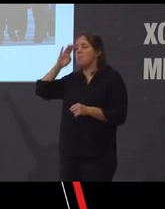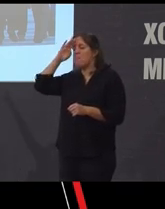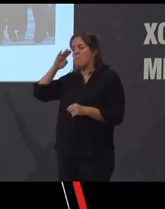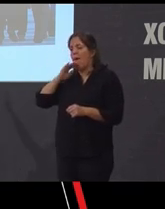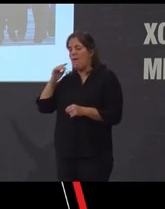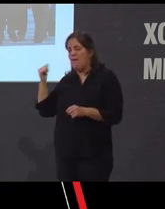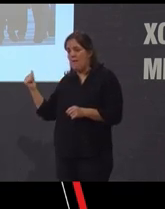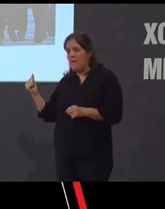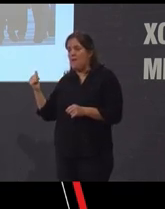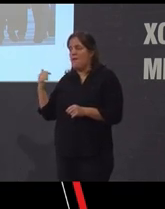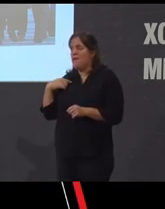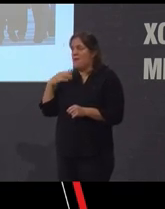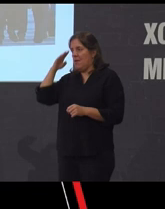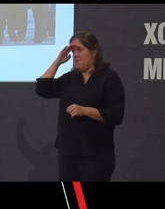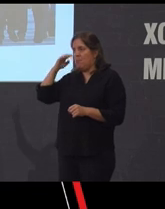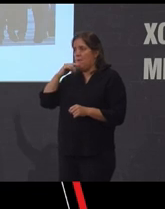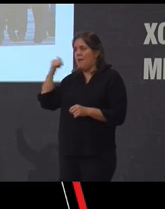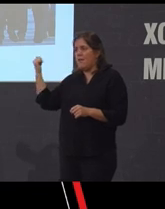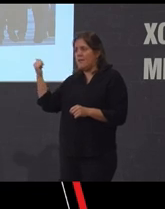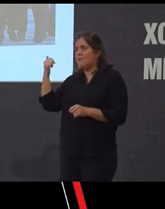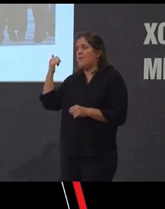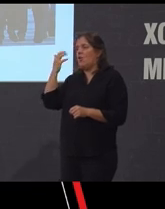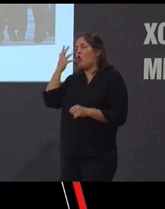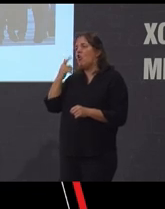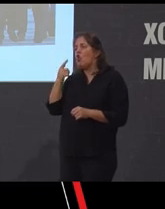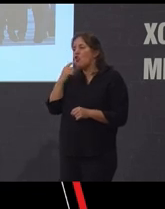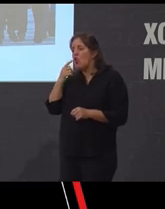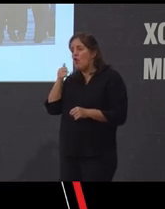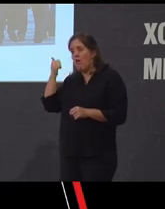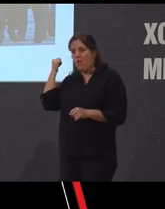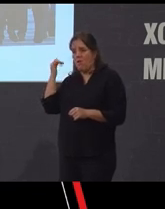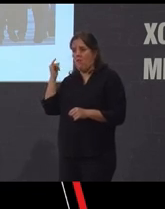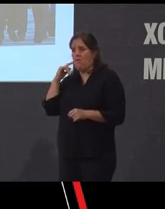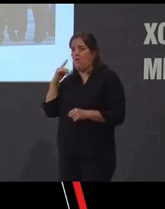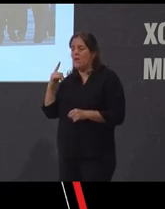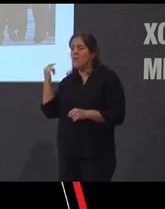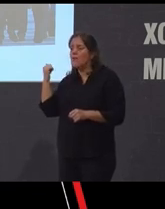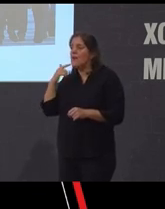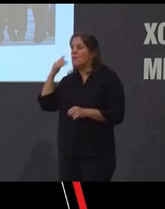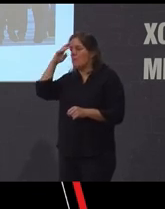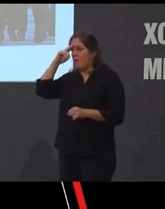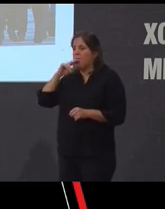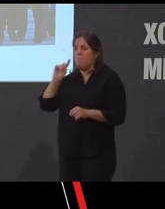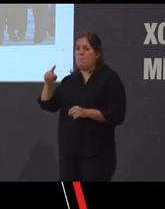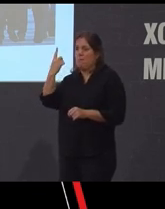este de Roxo que vai aí, o pai foi o